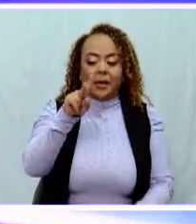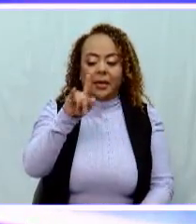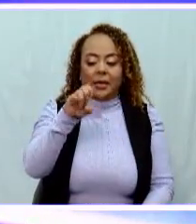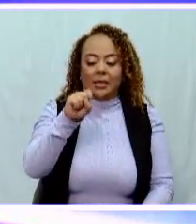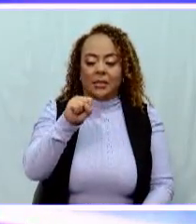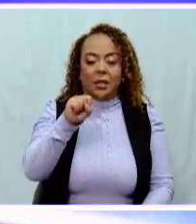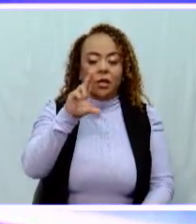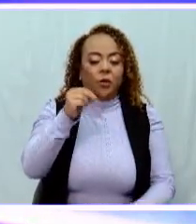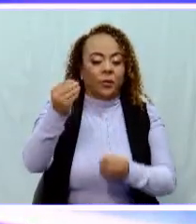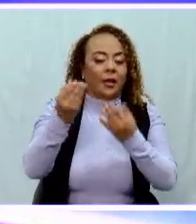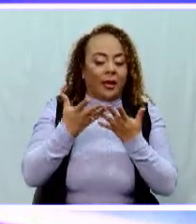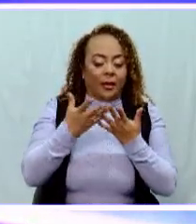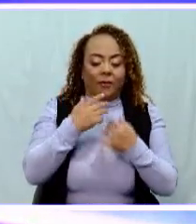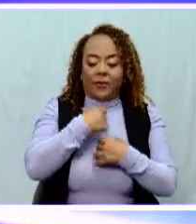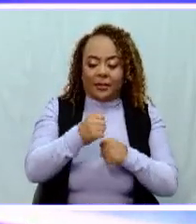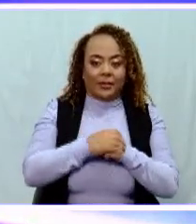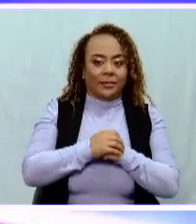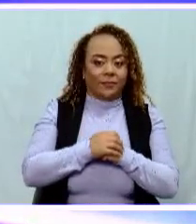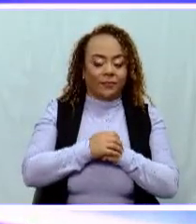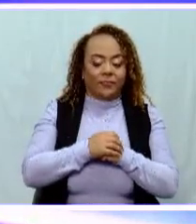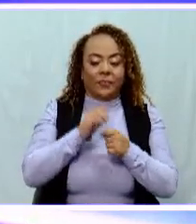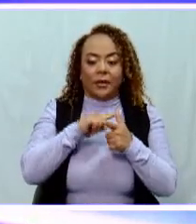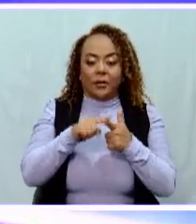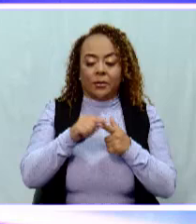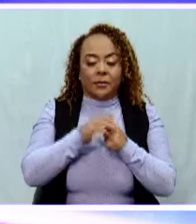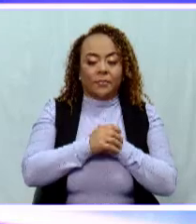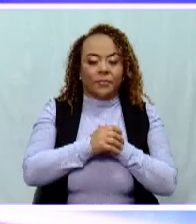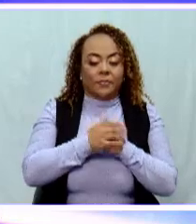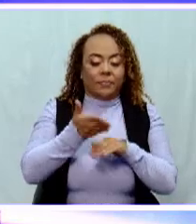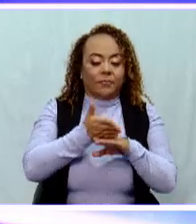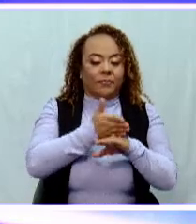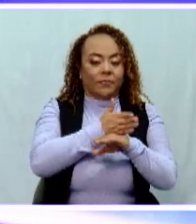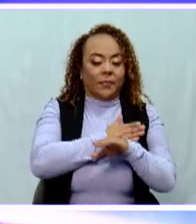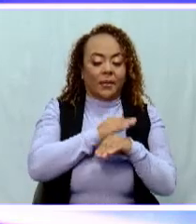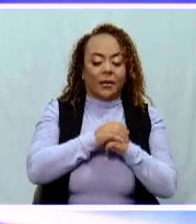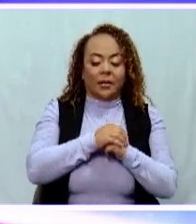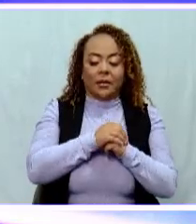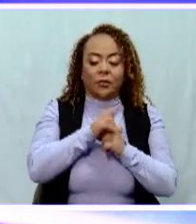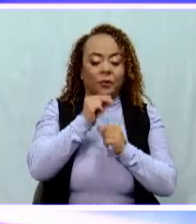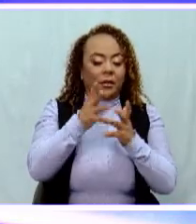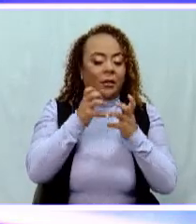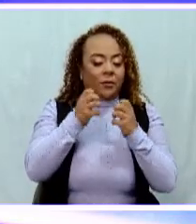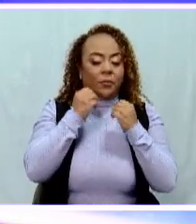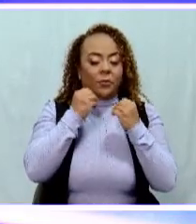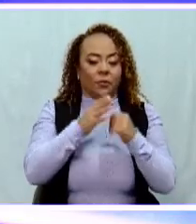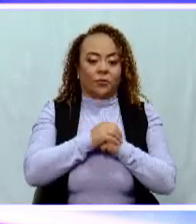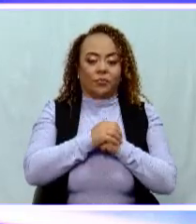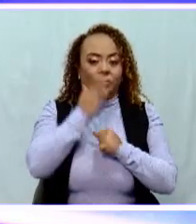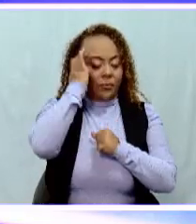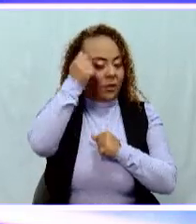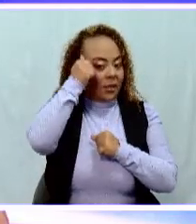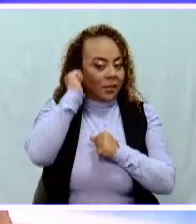la confianza que te genera un Celso que te genera un Alex Entonces el recuperador se le ha resistido mucho a la liga porque ayer